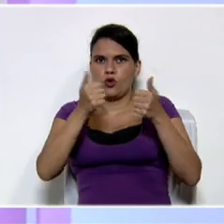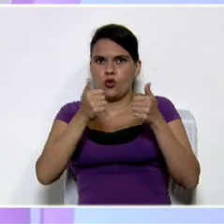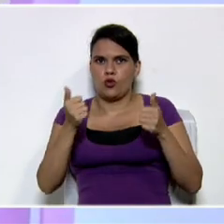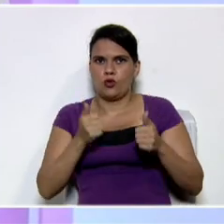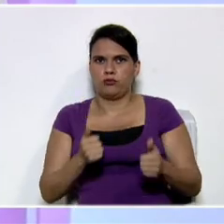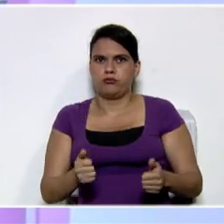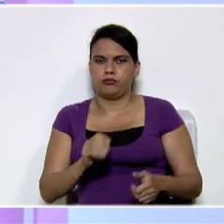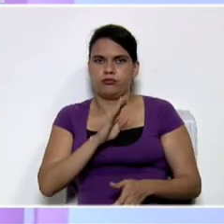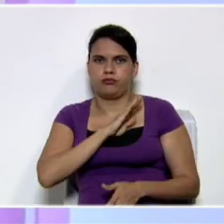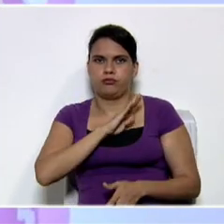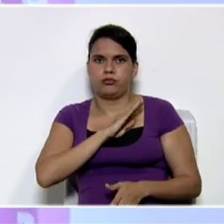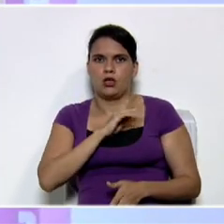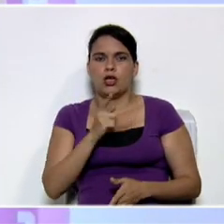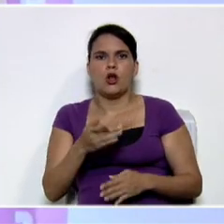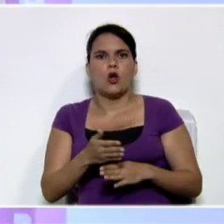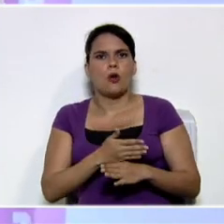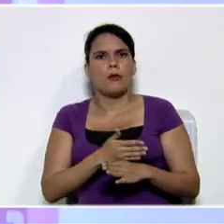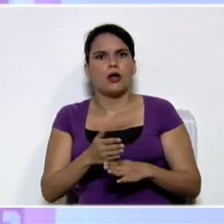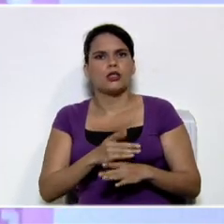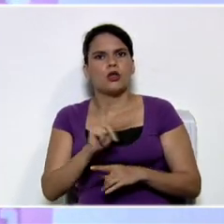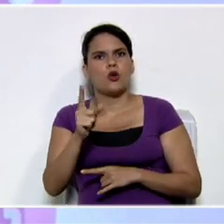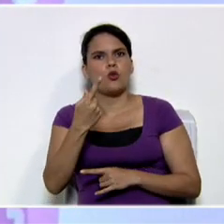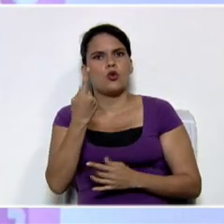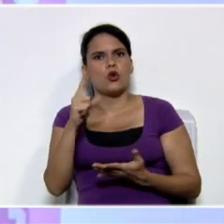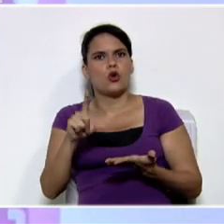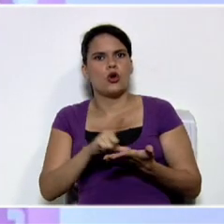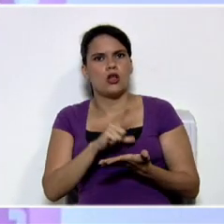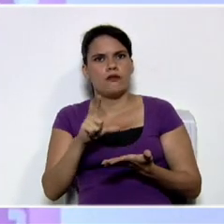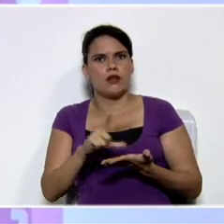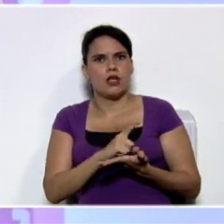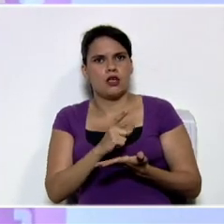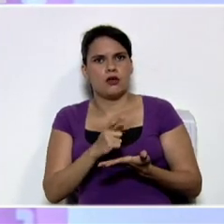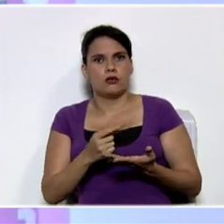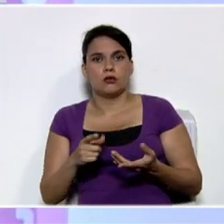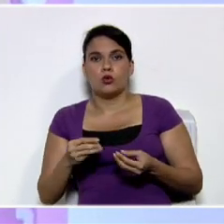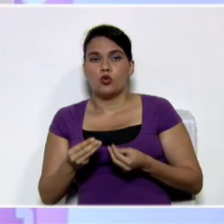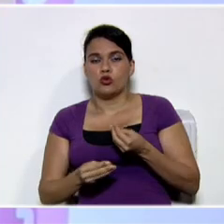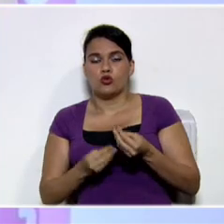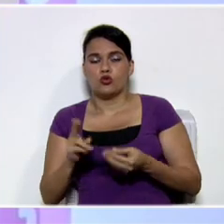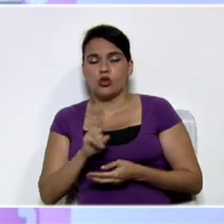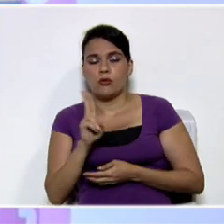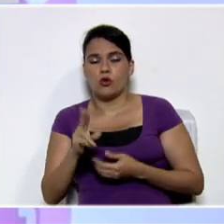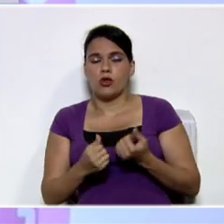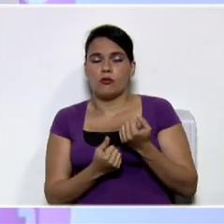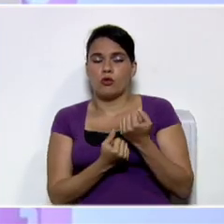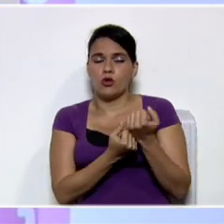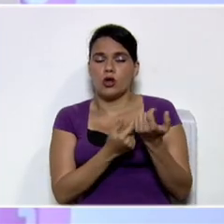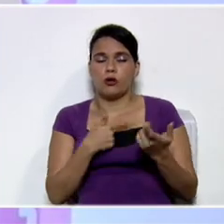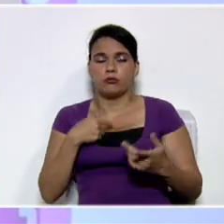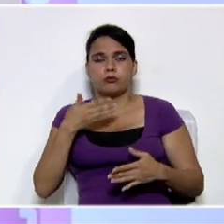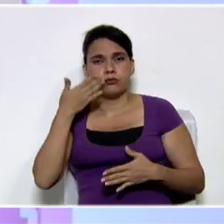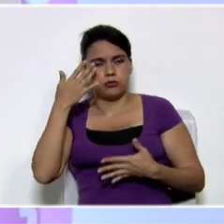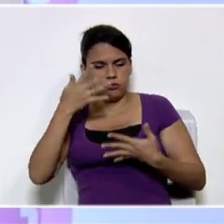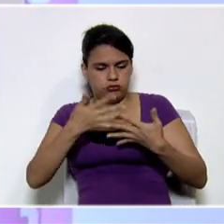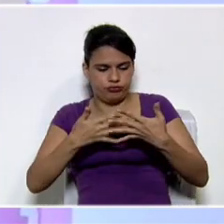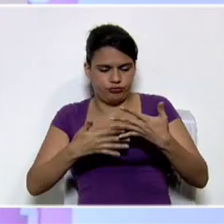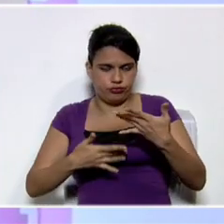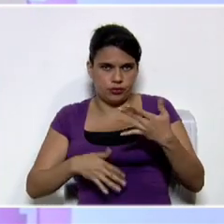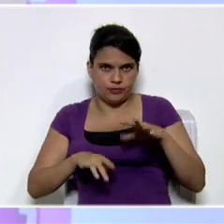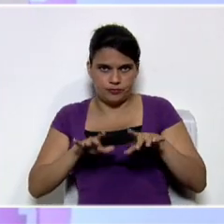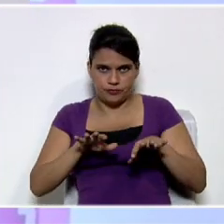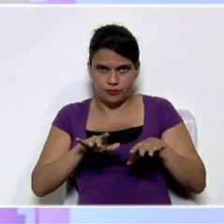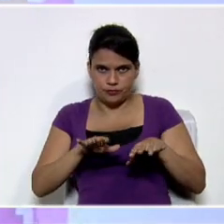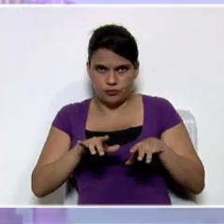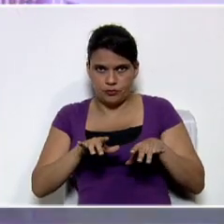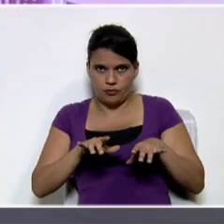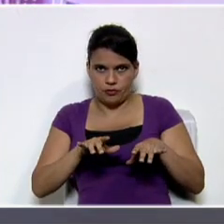quiero compartirles uno de los libros que fue nuestro material de apoyo el día de hoy y que además se puede descargar de forma gratuita en digital a